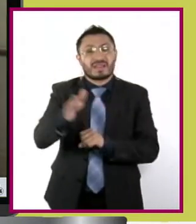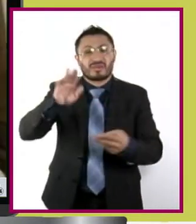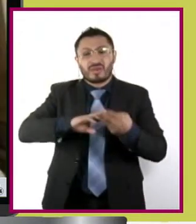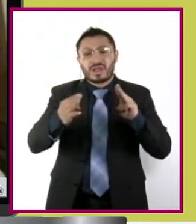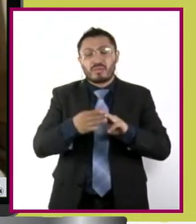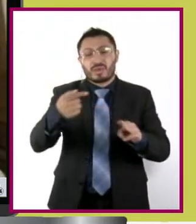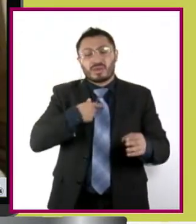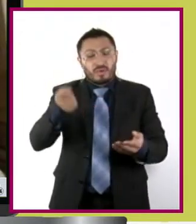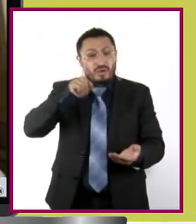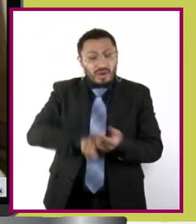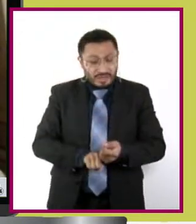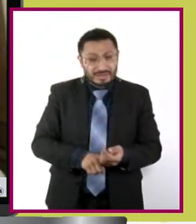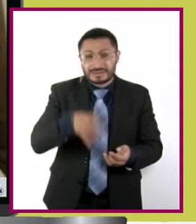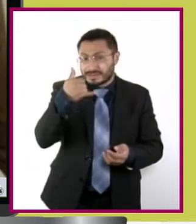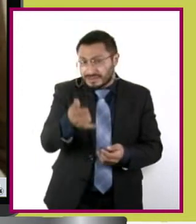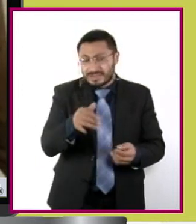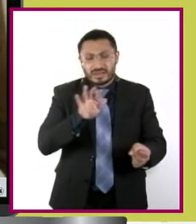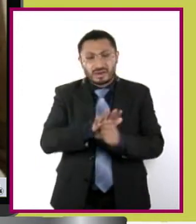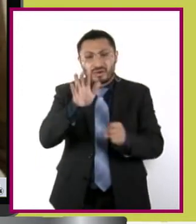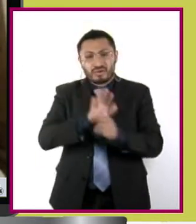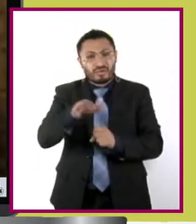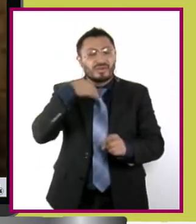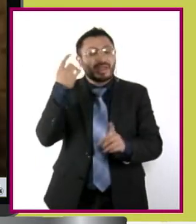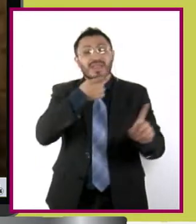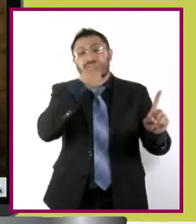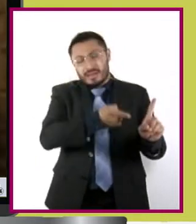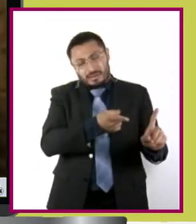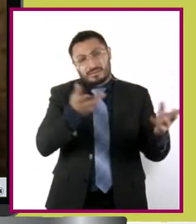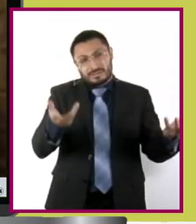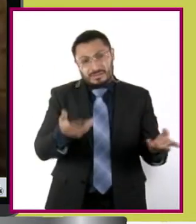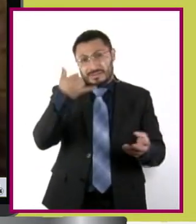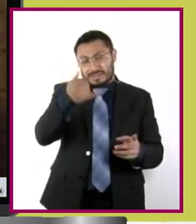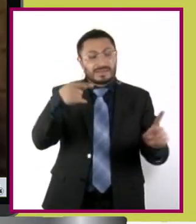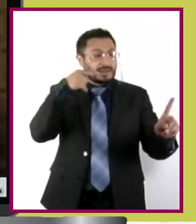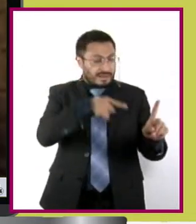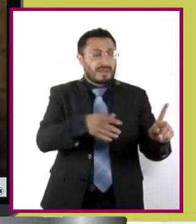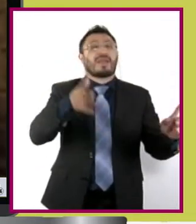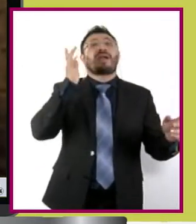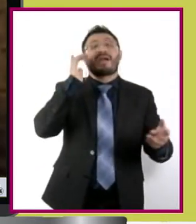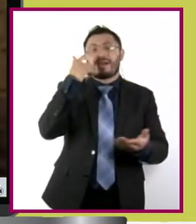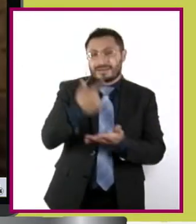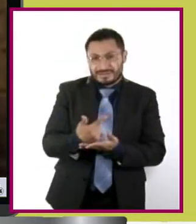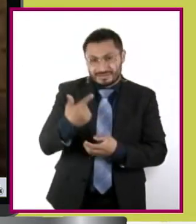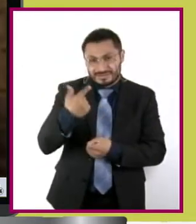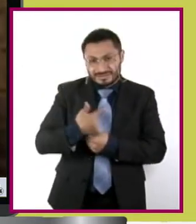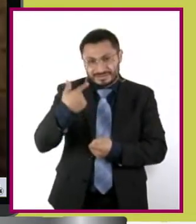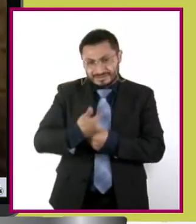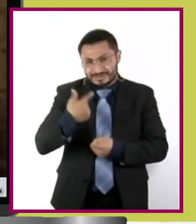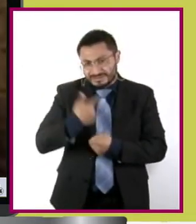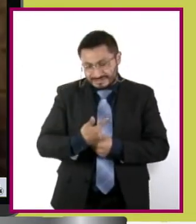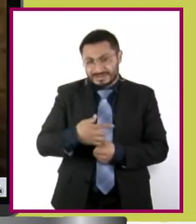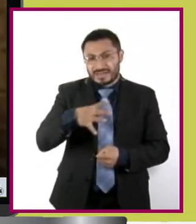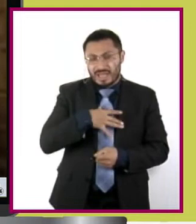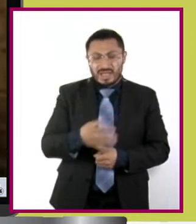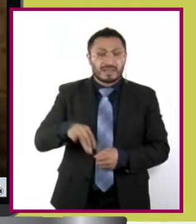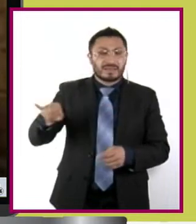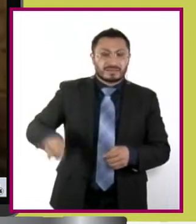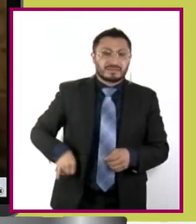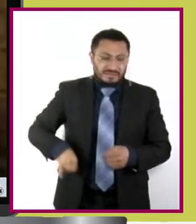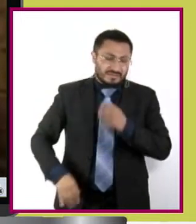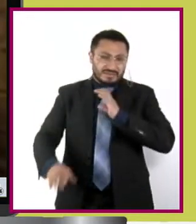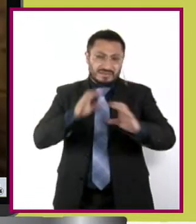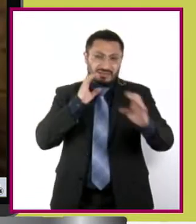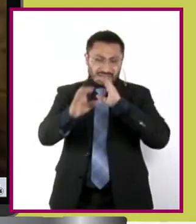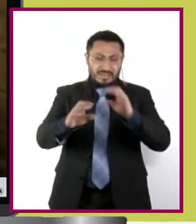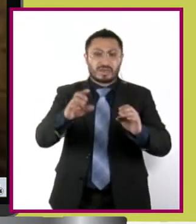motivaciones que yo tengo y qué es lo que le quiero compartir. Y que vea que hay un genuino interés de comunicación y que